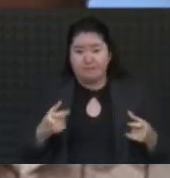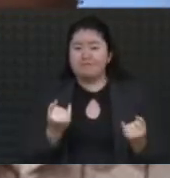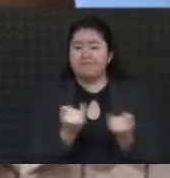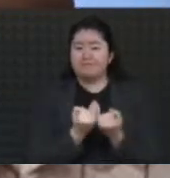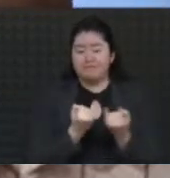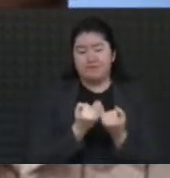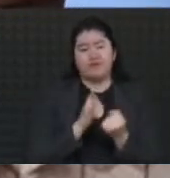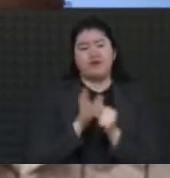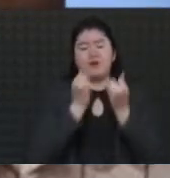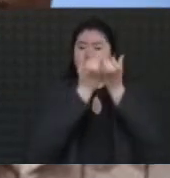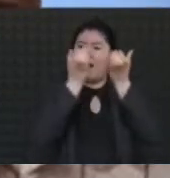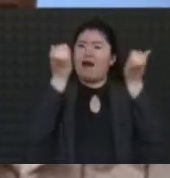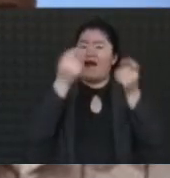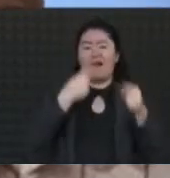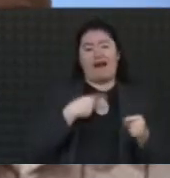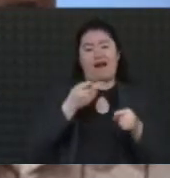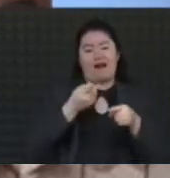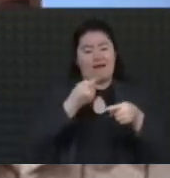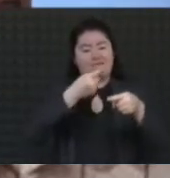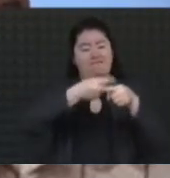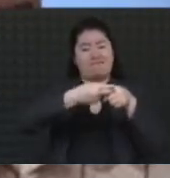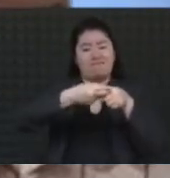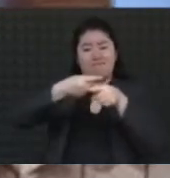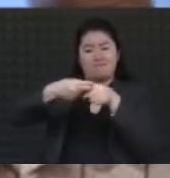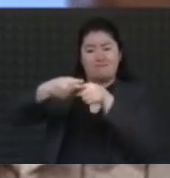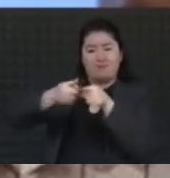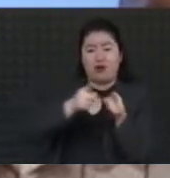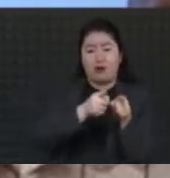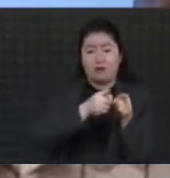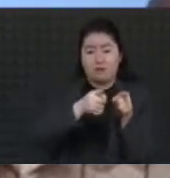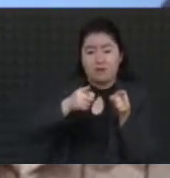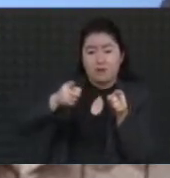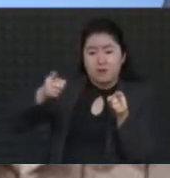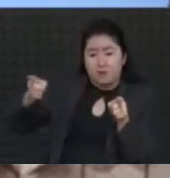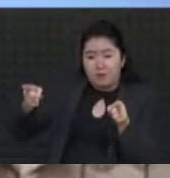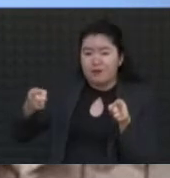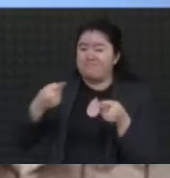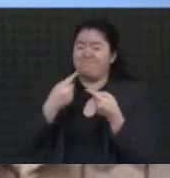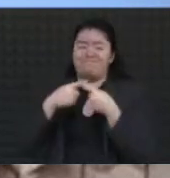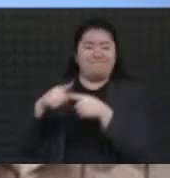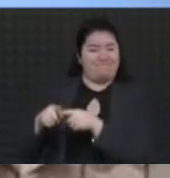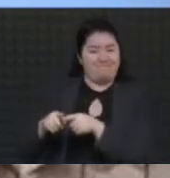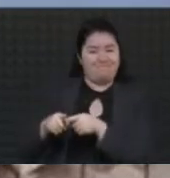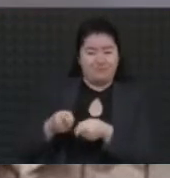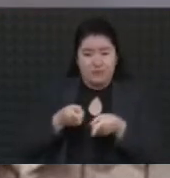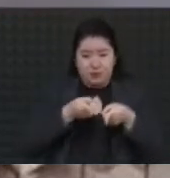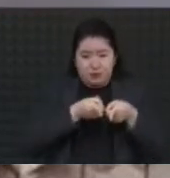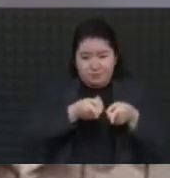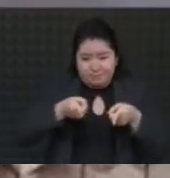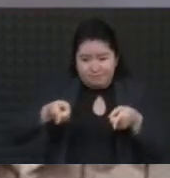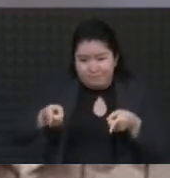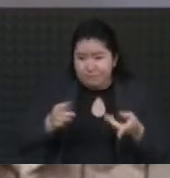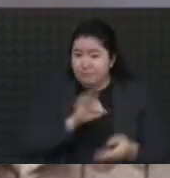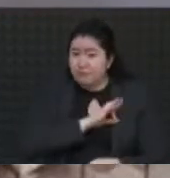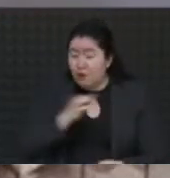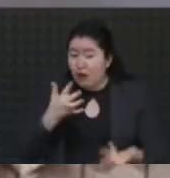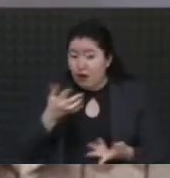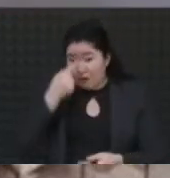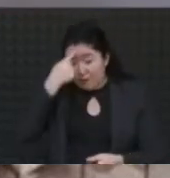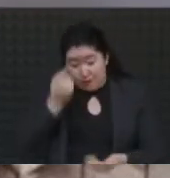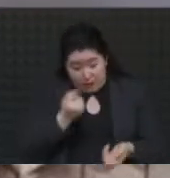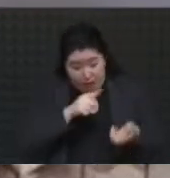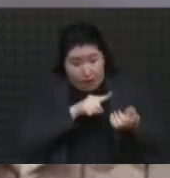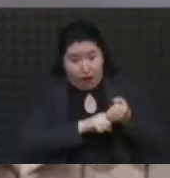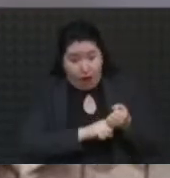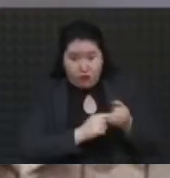ponen diafragmas y se ponen elementos diagonales que rigidizan los diafragmas. Esto con